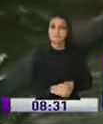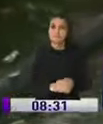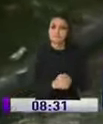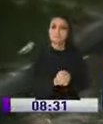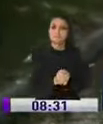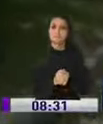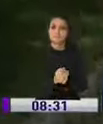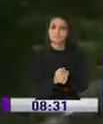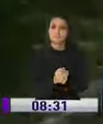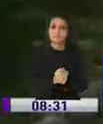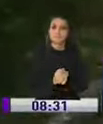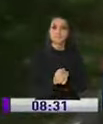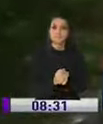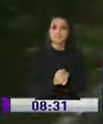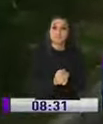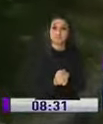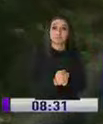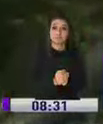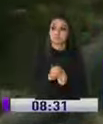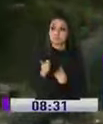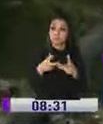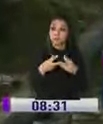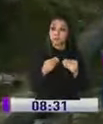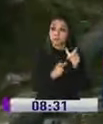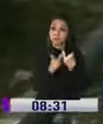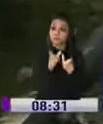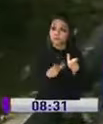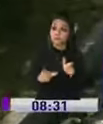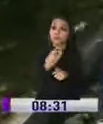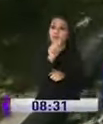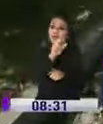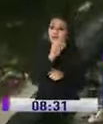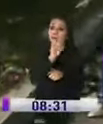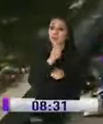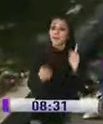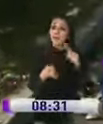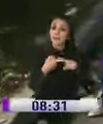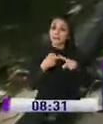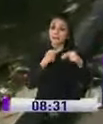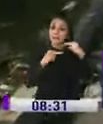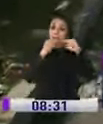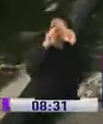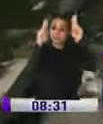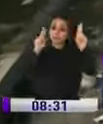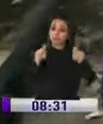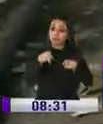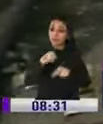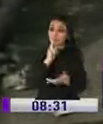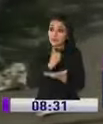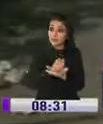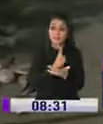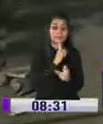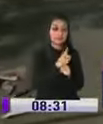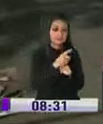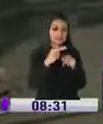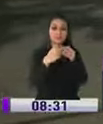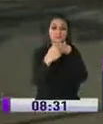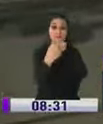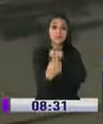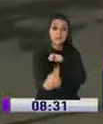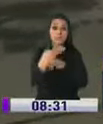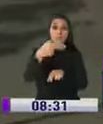sin duda será la solución para los habitantes de la Armenia hasta que se construya el puente de la quebrada Huasipungo. Exactamente, y más que todo